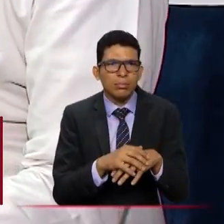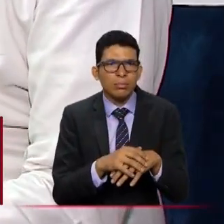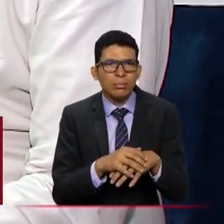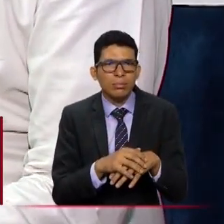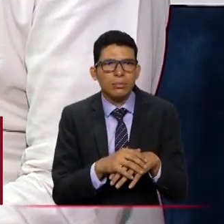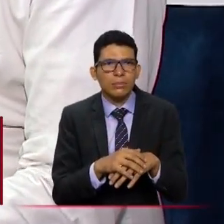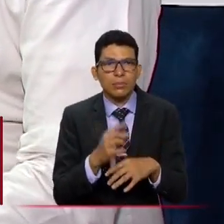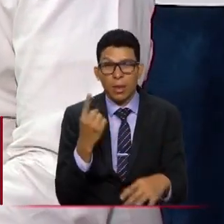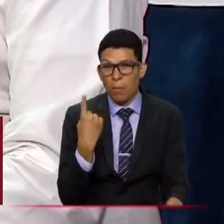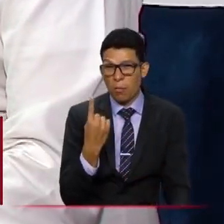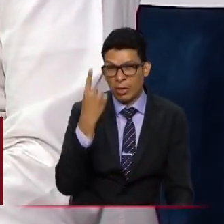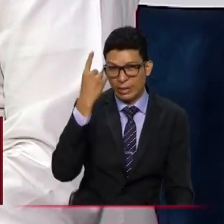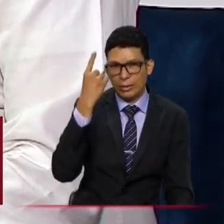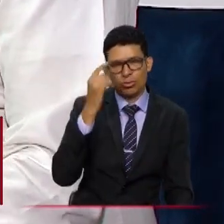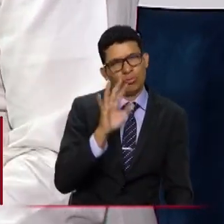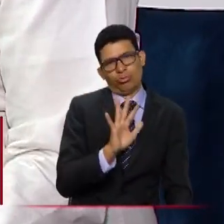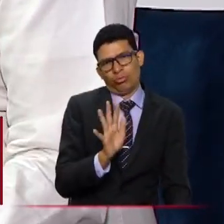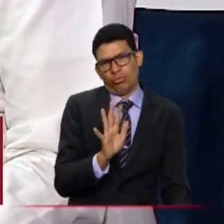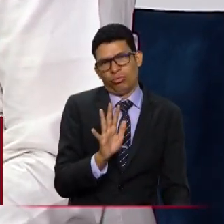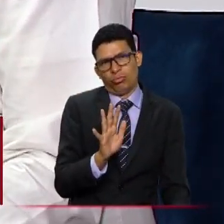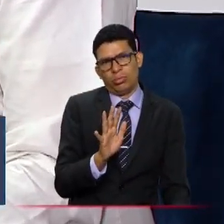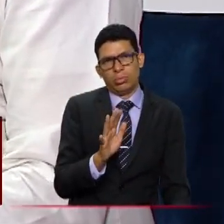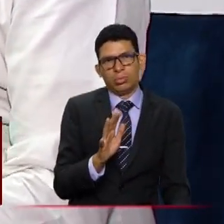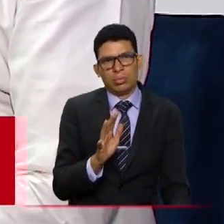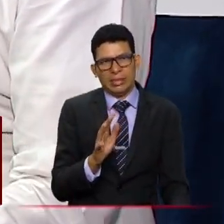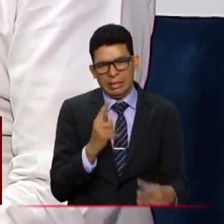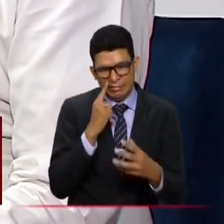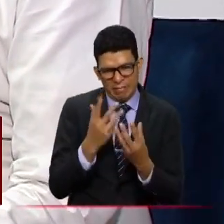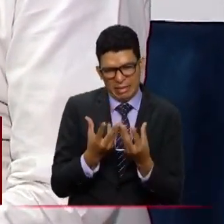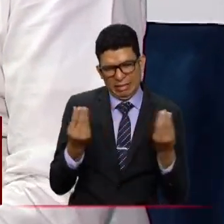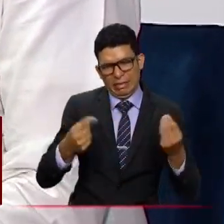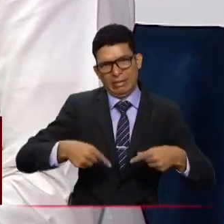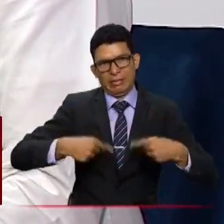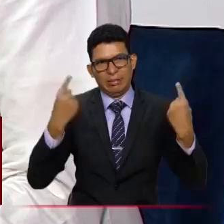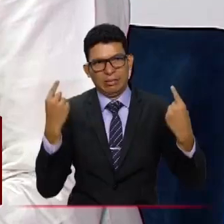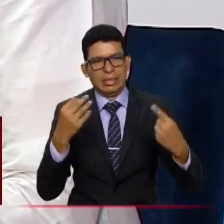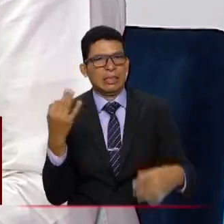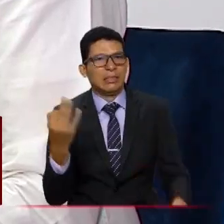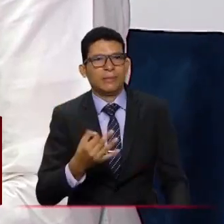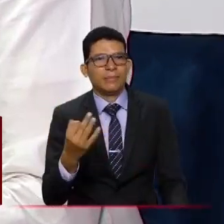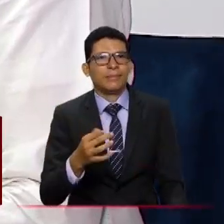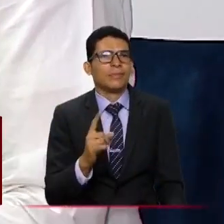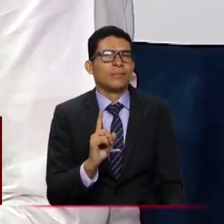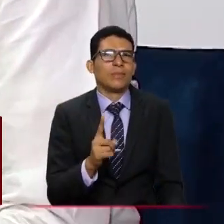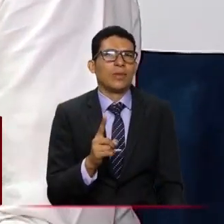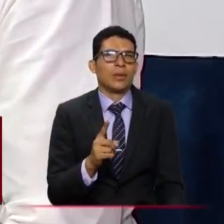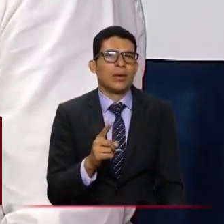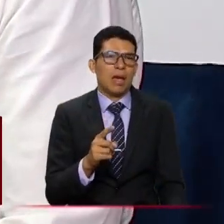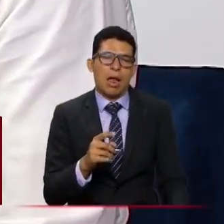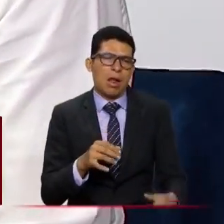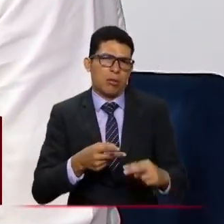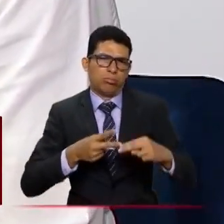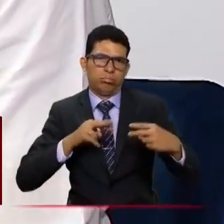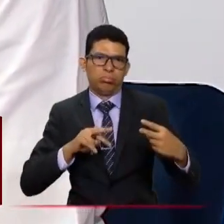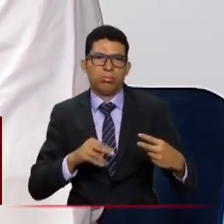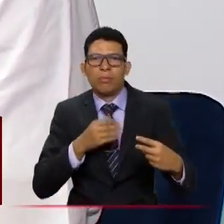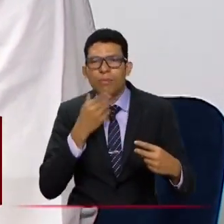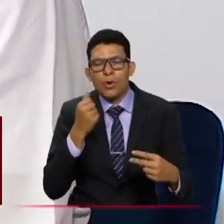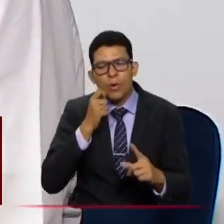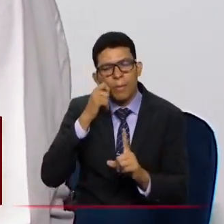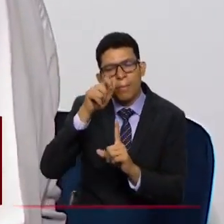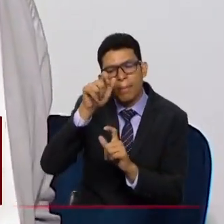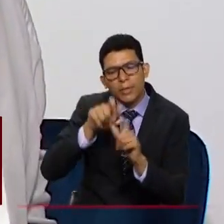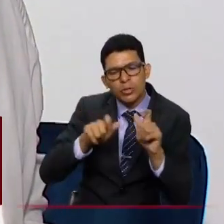ser políticos para evitar todas esas polarizaciones que siempre genera la política y, por el contrario, pues irse a través de